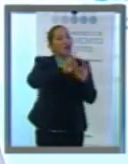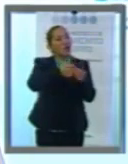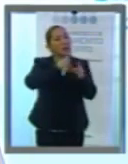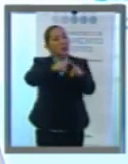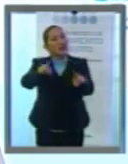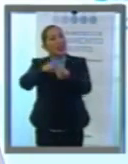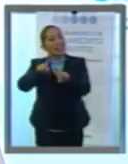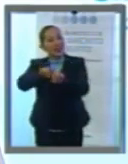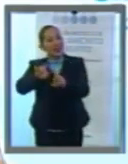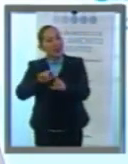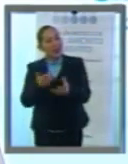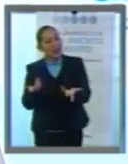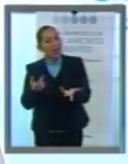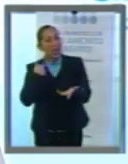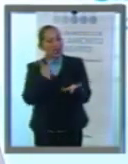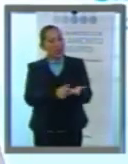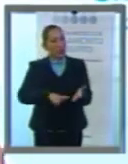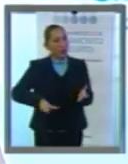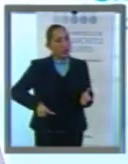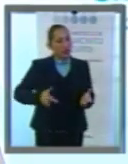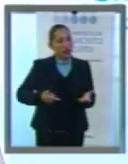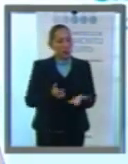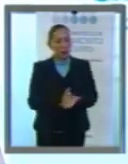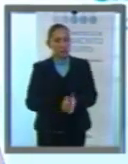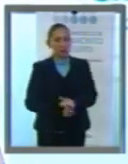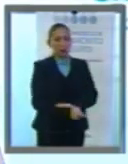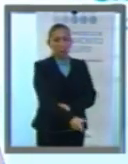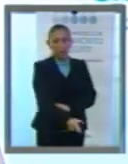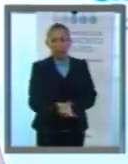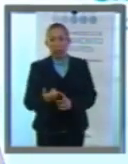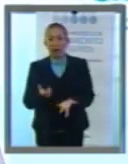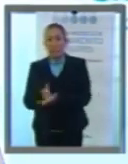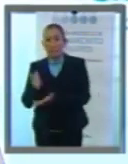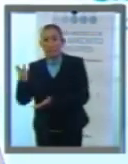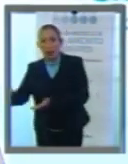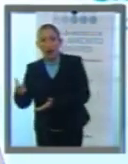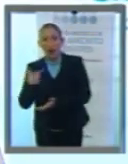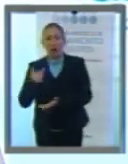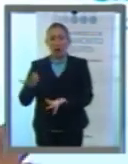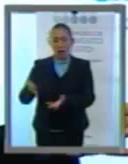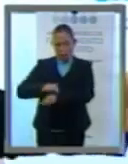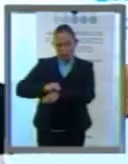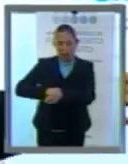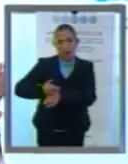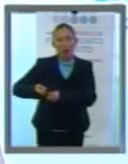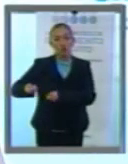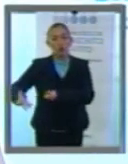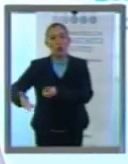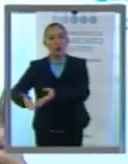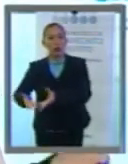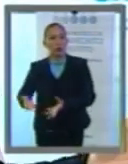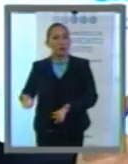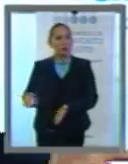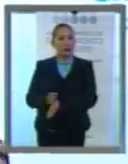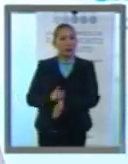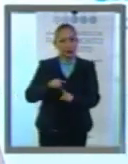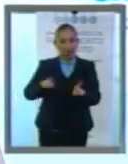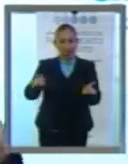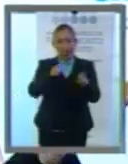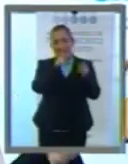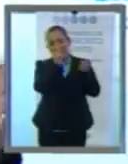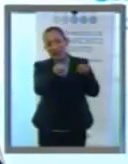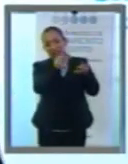de la corrupción en los gobiernos, actos de soborno, extorsiones, intercambio de favores, y catalogan esa